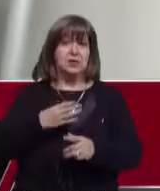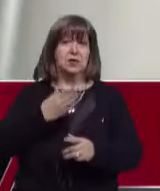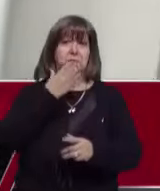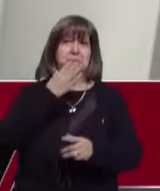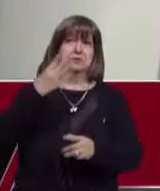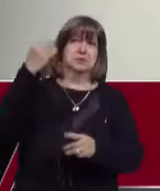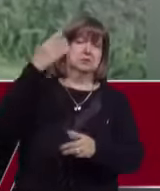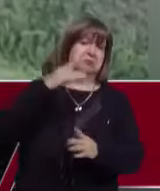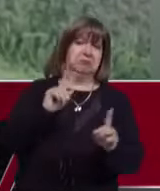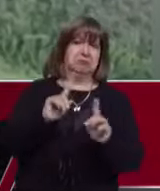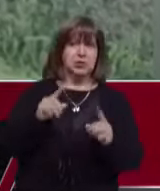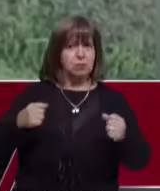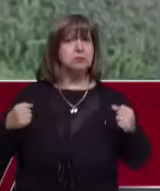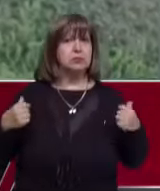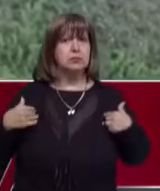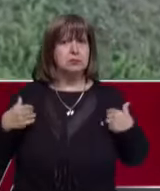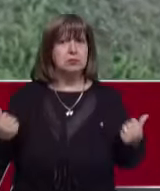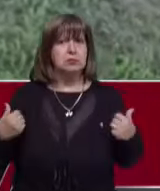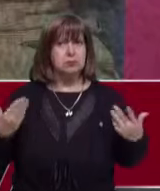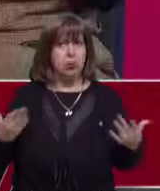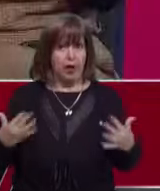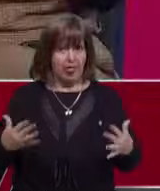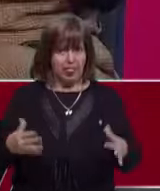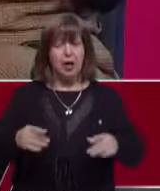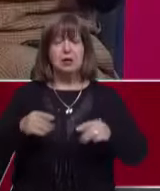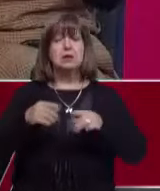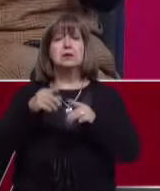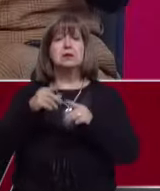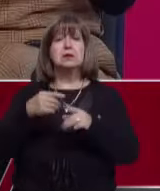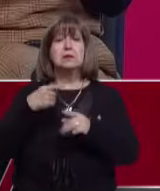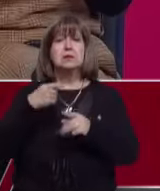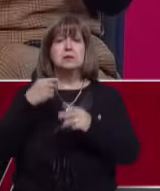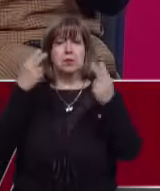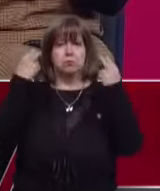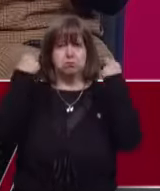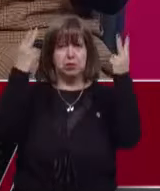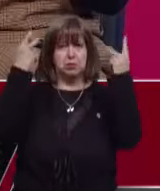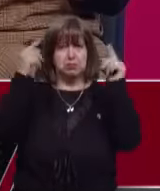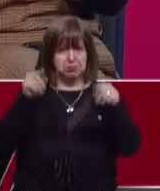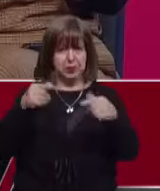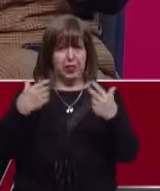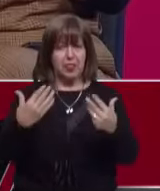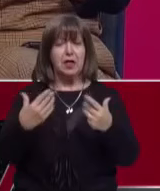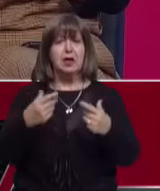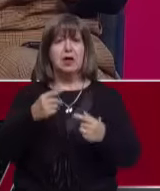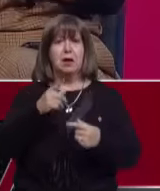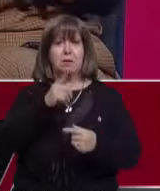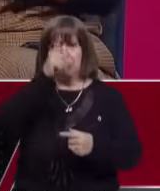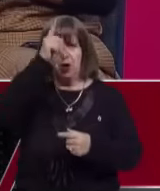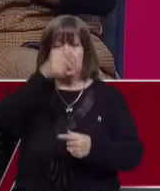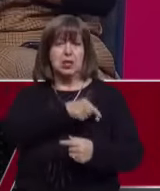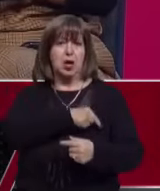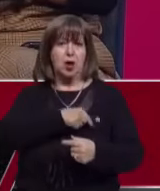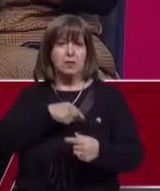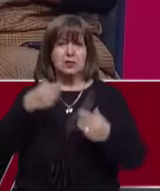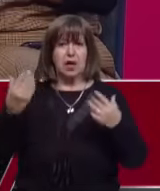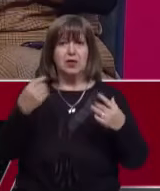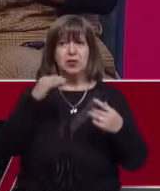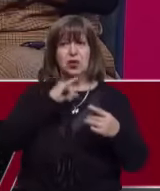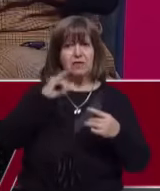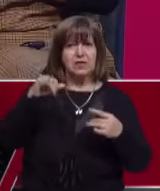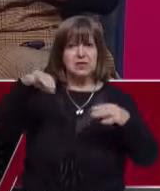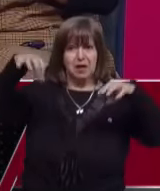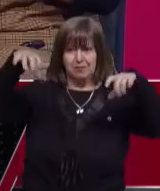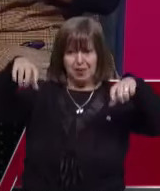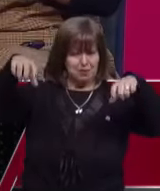callar por un grito esa también es la realidad vos tenés experiencia digo lo estás señalando estás mencionando cada una de las coberturas que has tenido